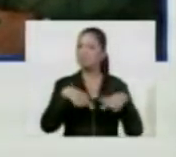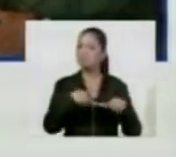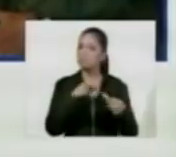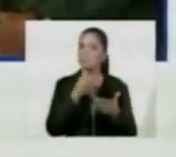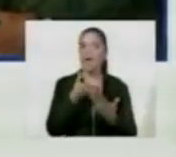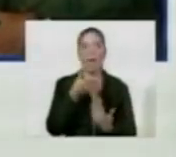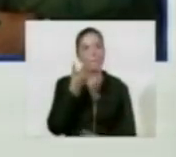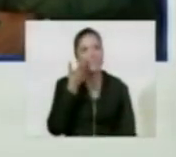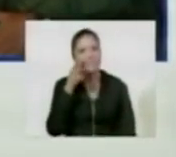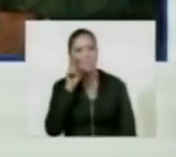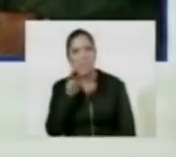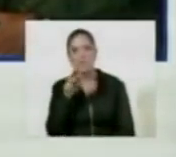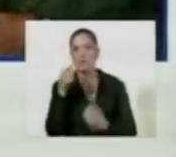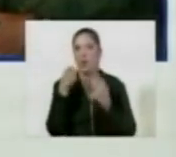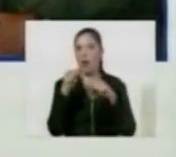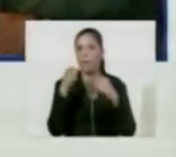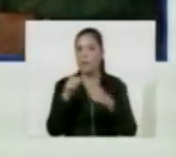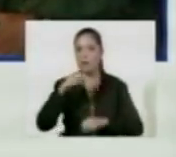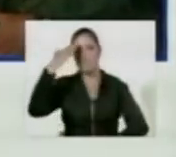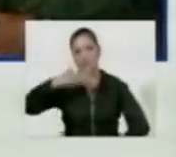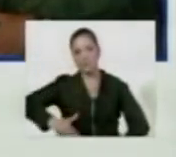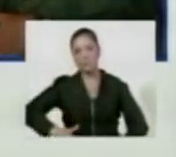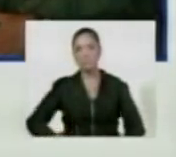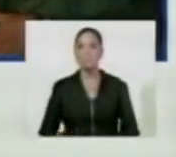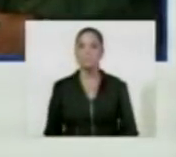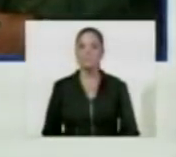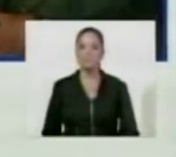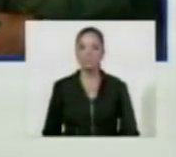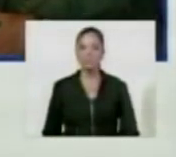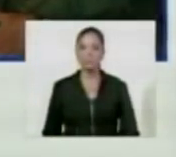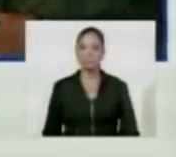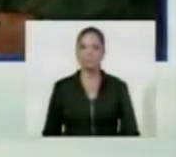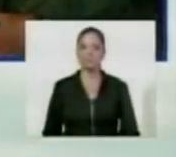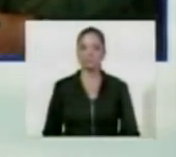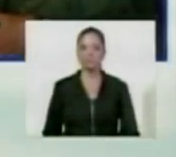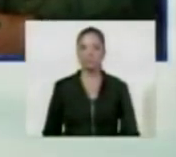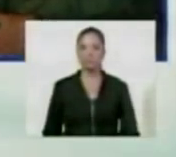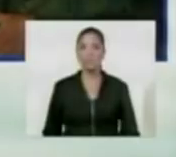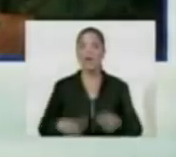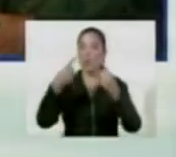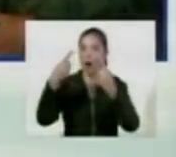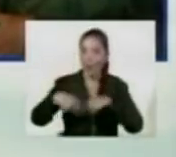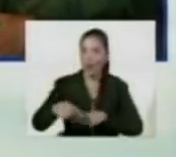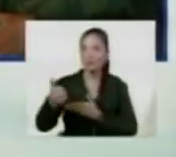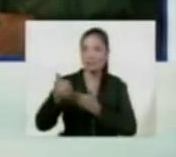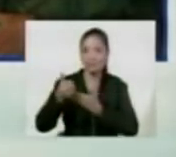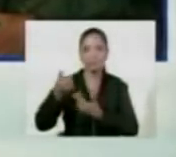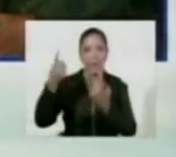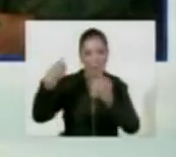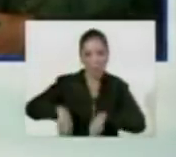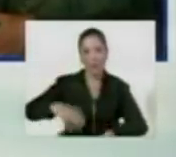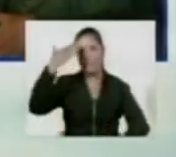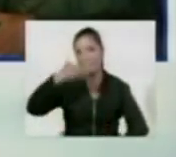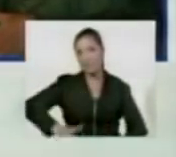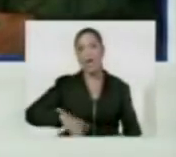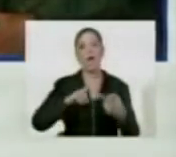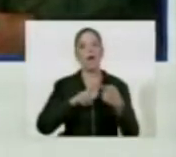viendo nuestros ejercicios militares a partir de los convenios de cooperación, los agregados militares de